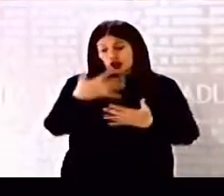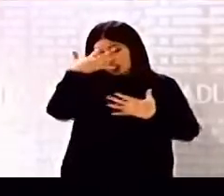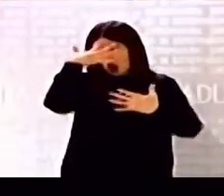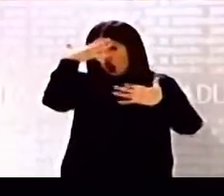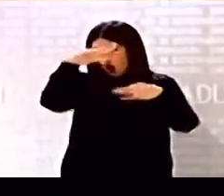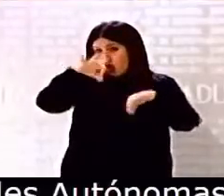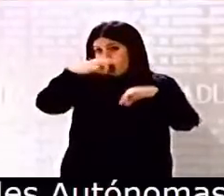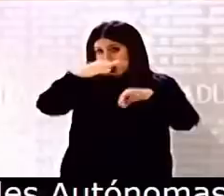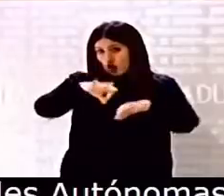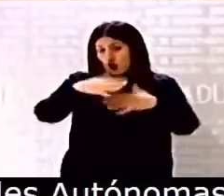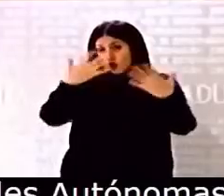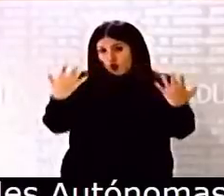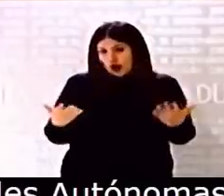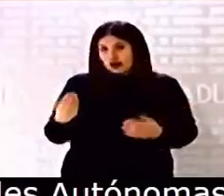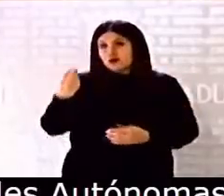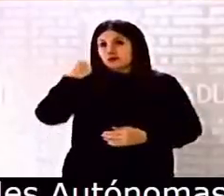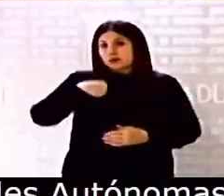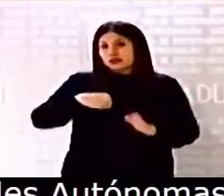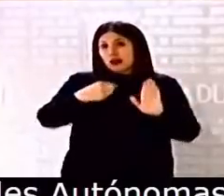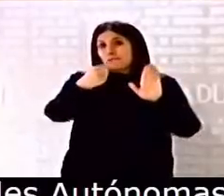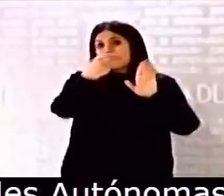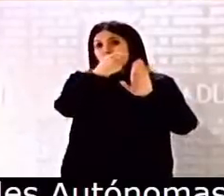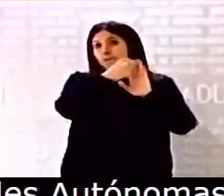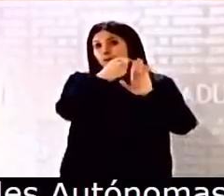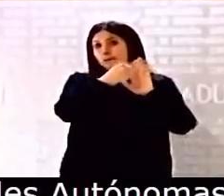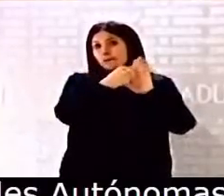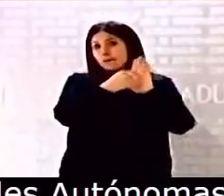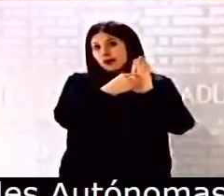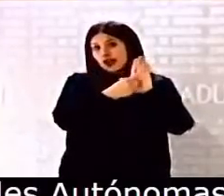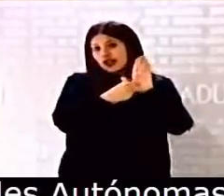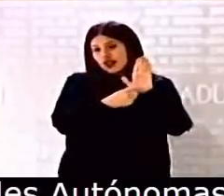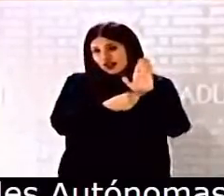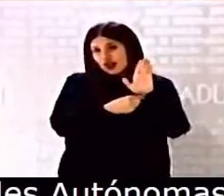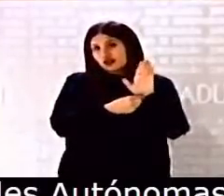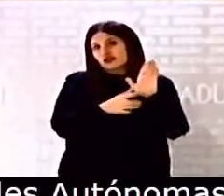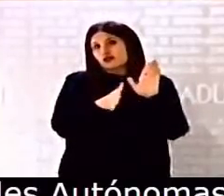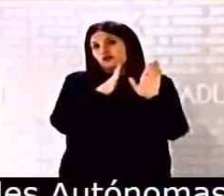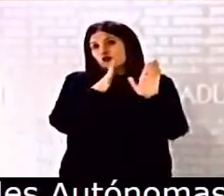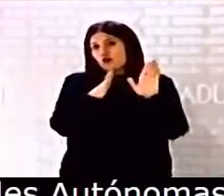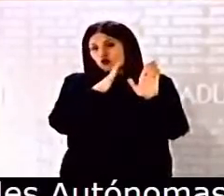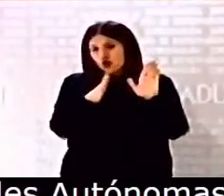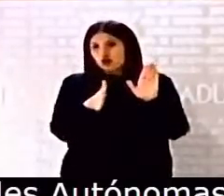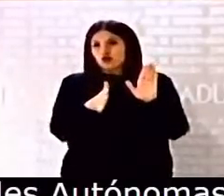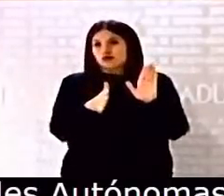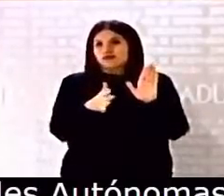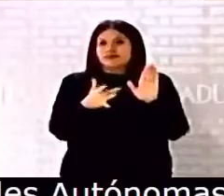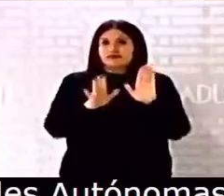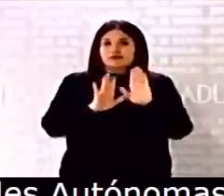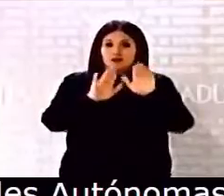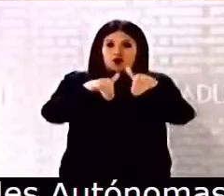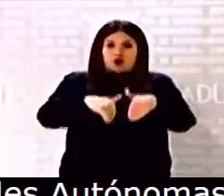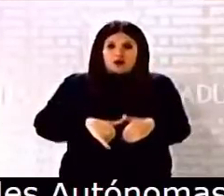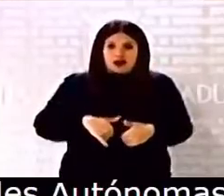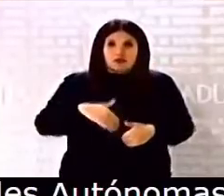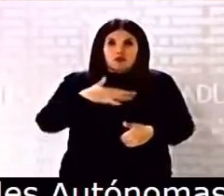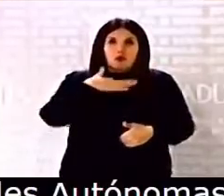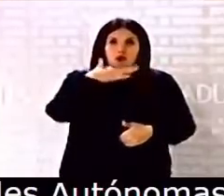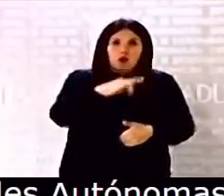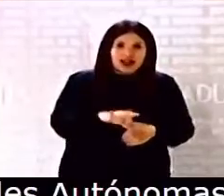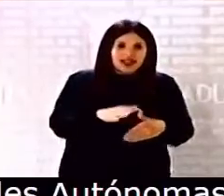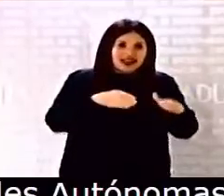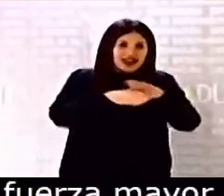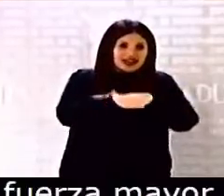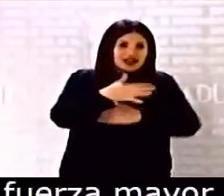Lógicamente, con las medidas de excepción de causa de fuerza mayor que recoge el Real Decreto del estado de